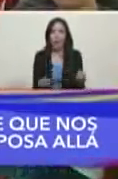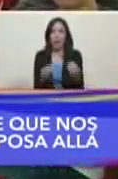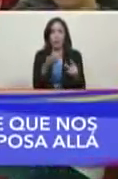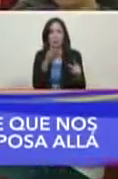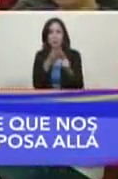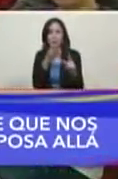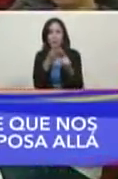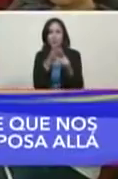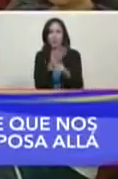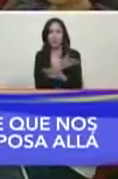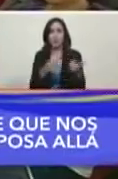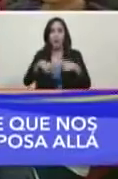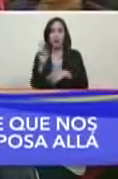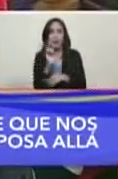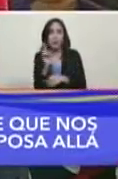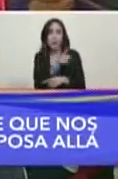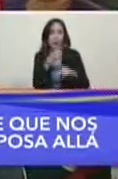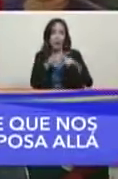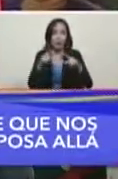los venezolanos en el exterior.